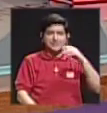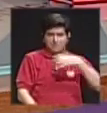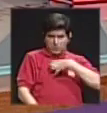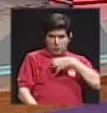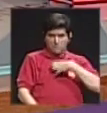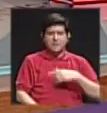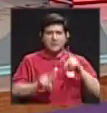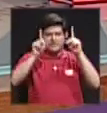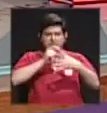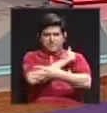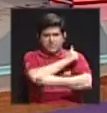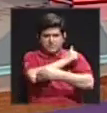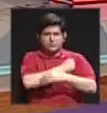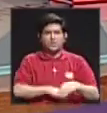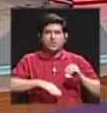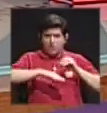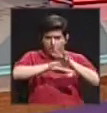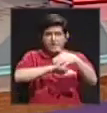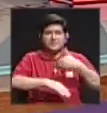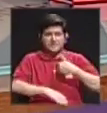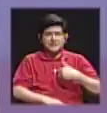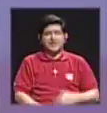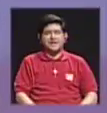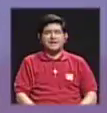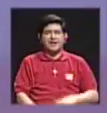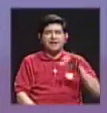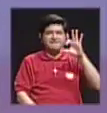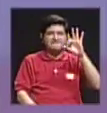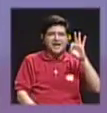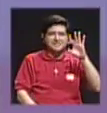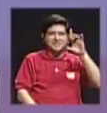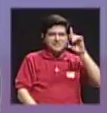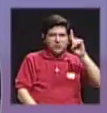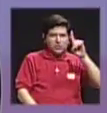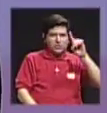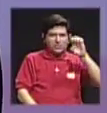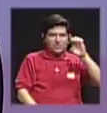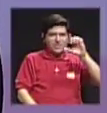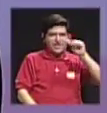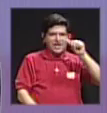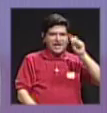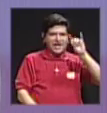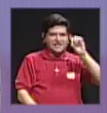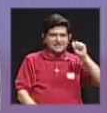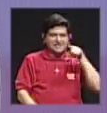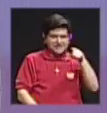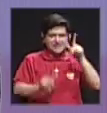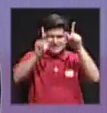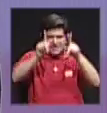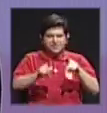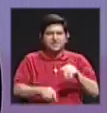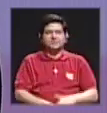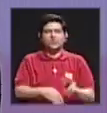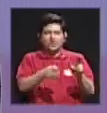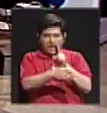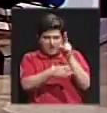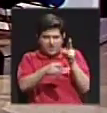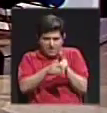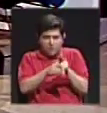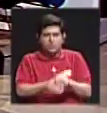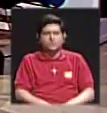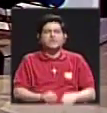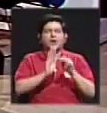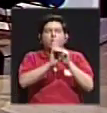con esa orientación, porque esa es la de Francisco de Asís, que es el personaje que él ha elegido como